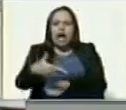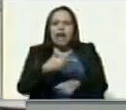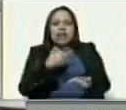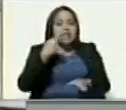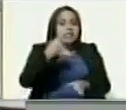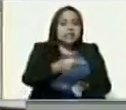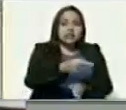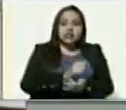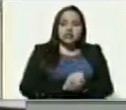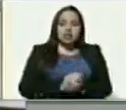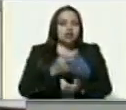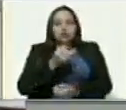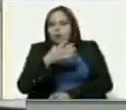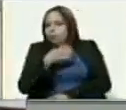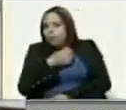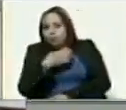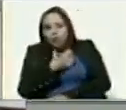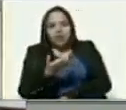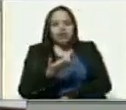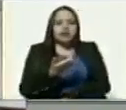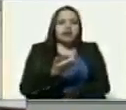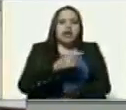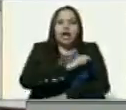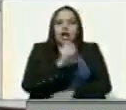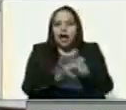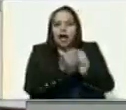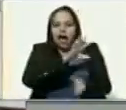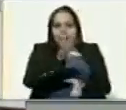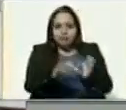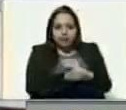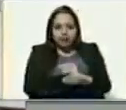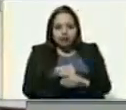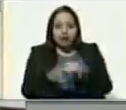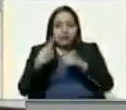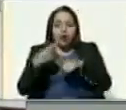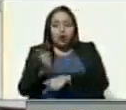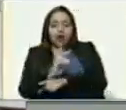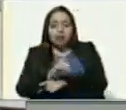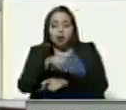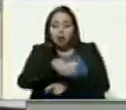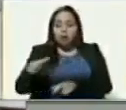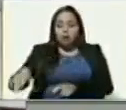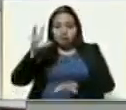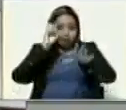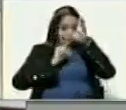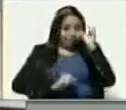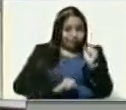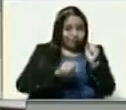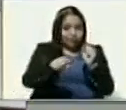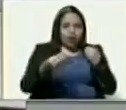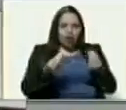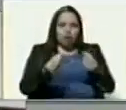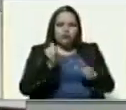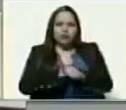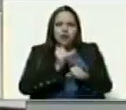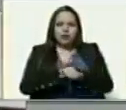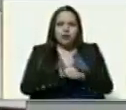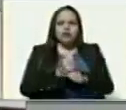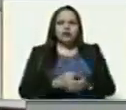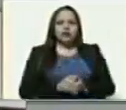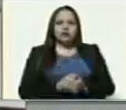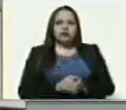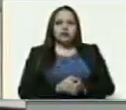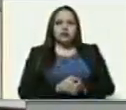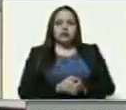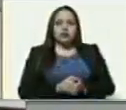decir que no íbamos a poder, y rápidamente el pueblo asimiló la operatividad, que era sustraerle,